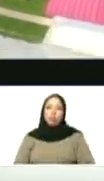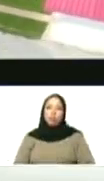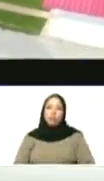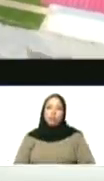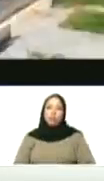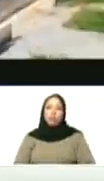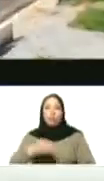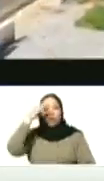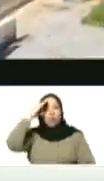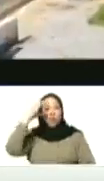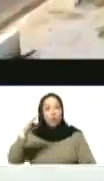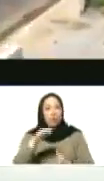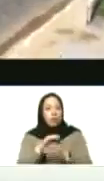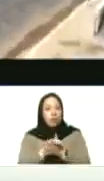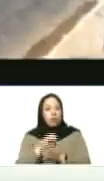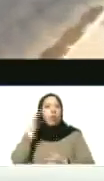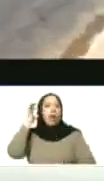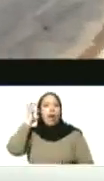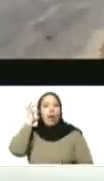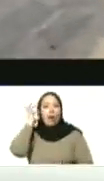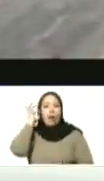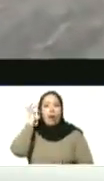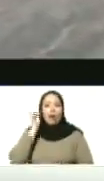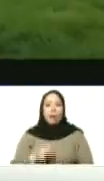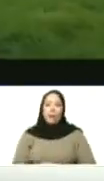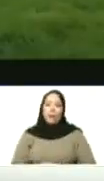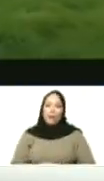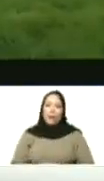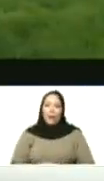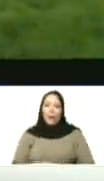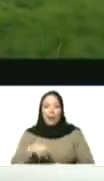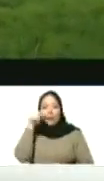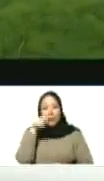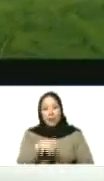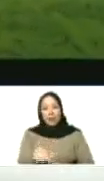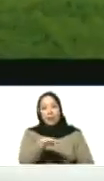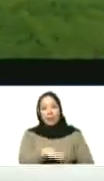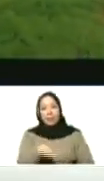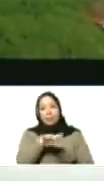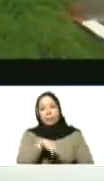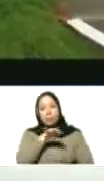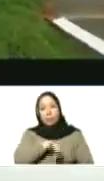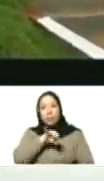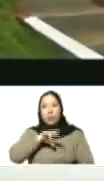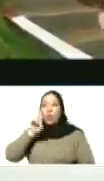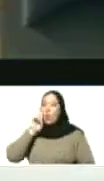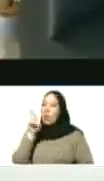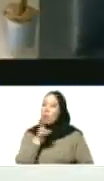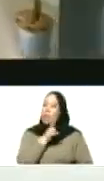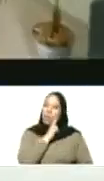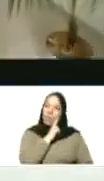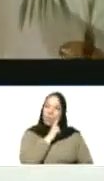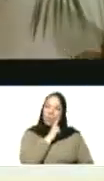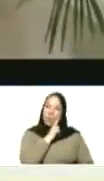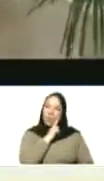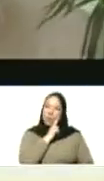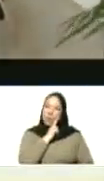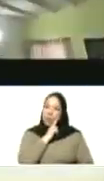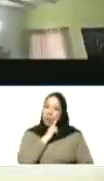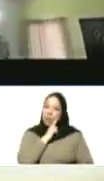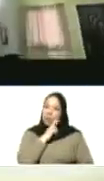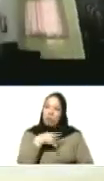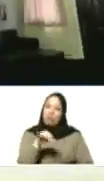Bueno, saludo a María, vale, desde aquí. Y recuerdo a su señora madre. Que Dios la